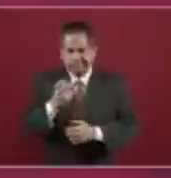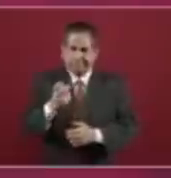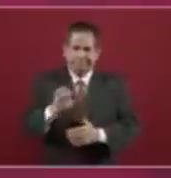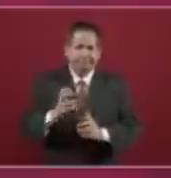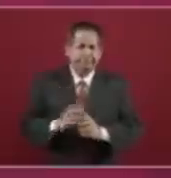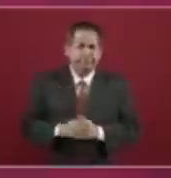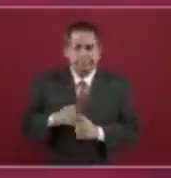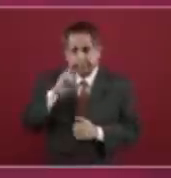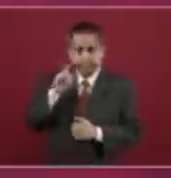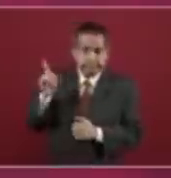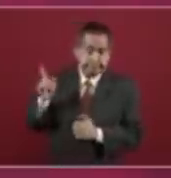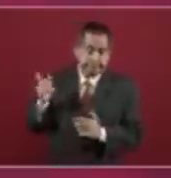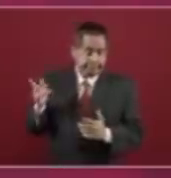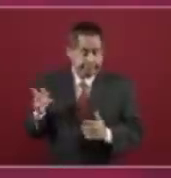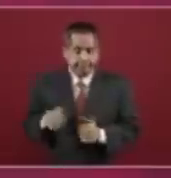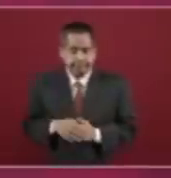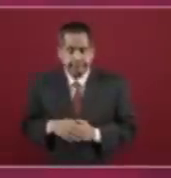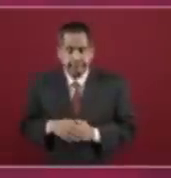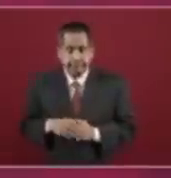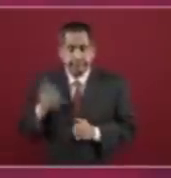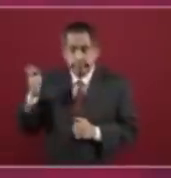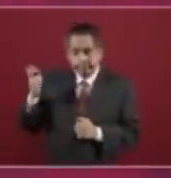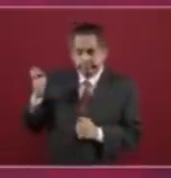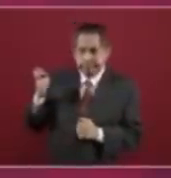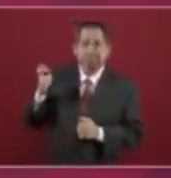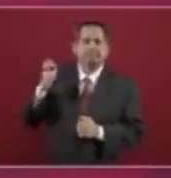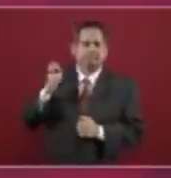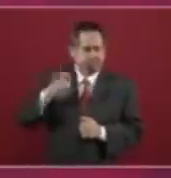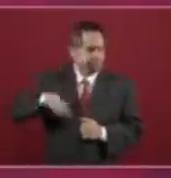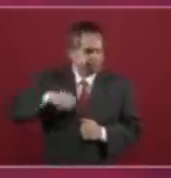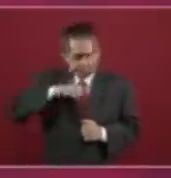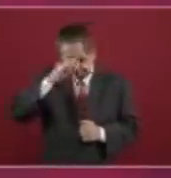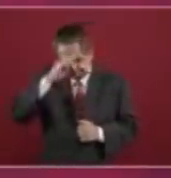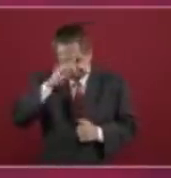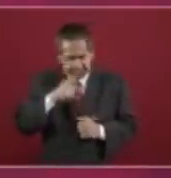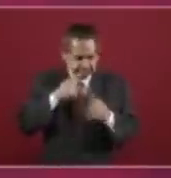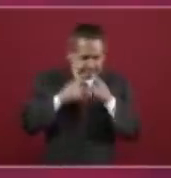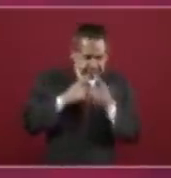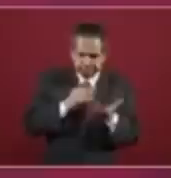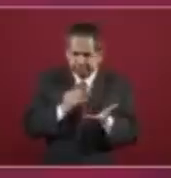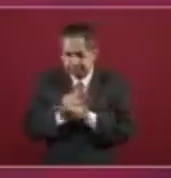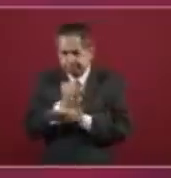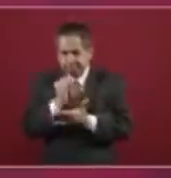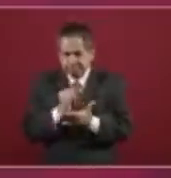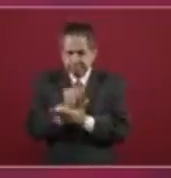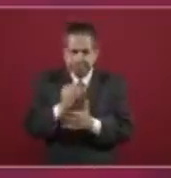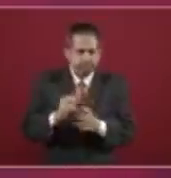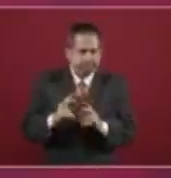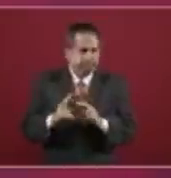Y a partir de esto es que tomamos decisiones.